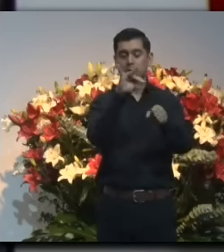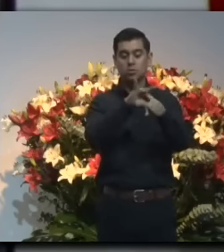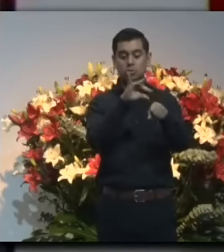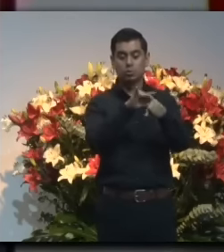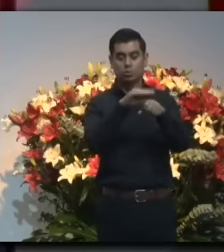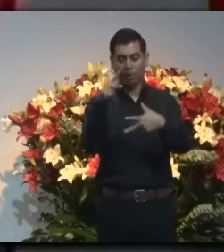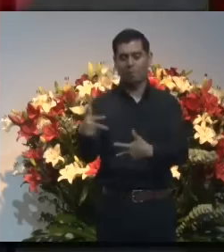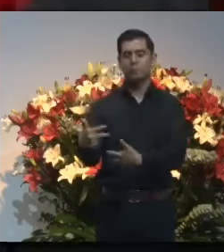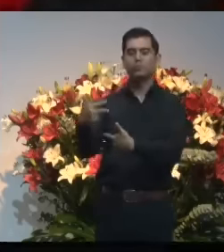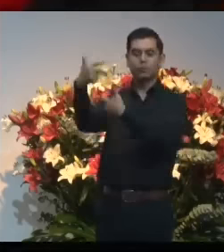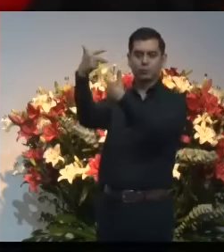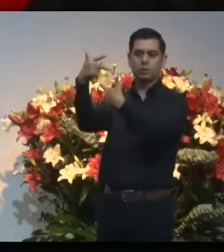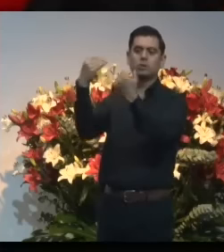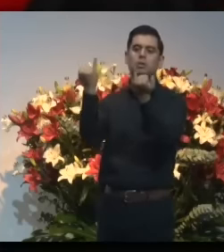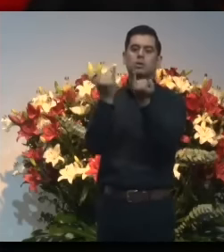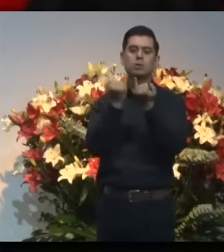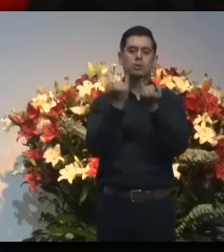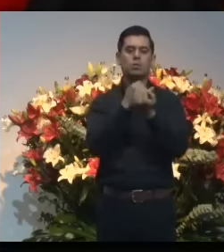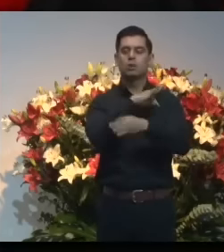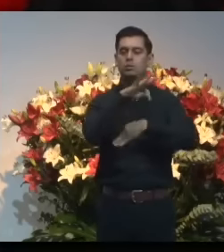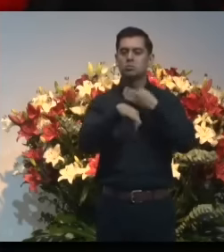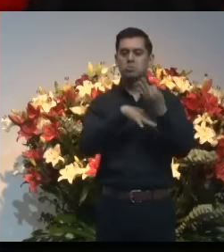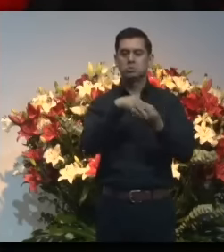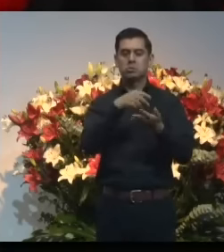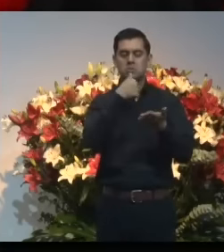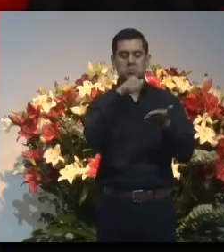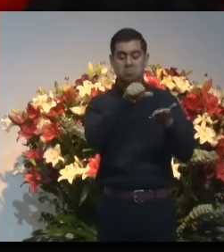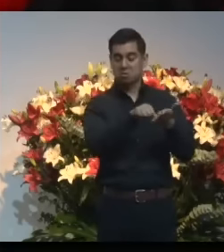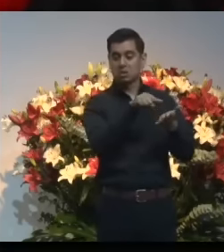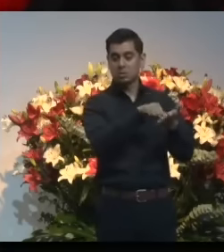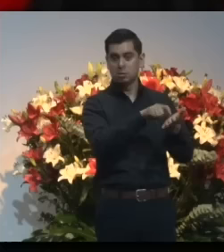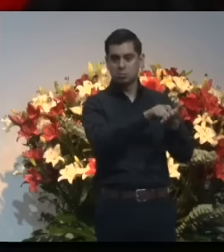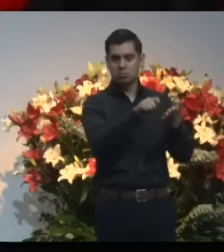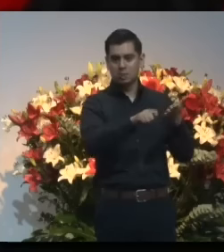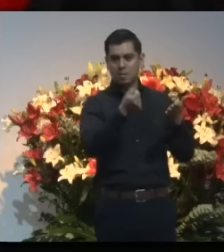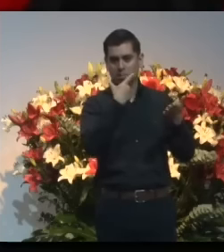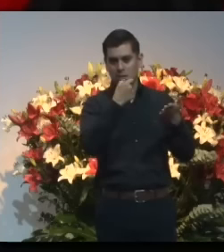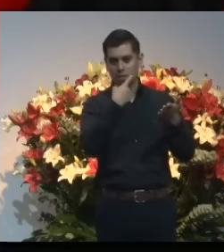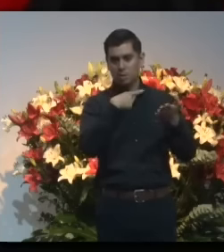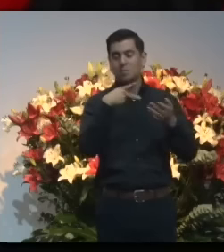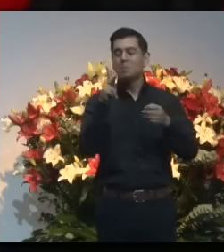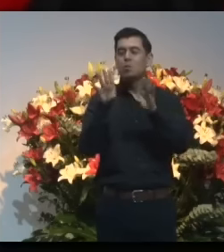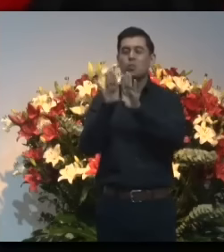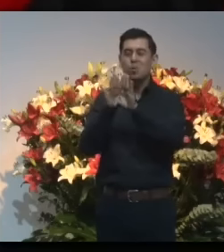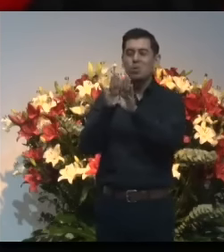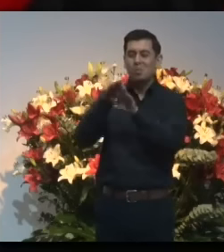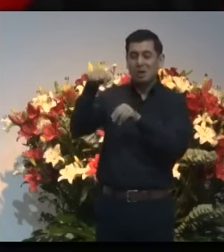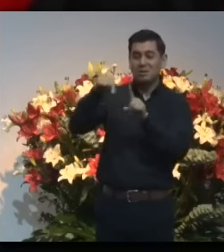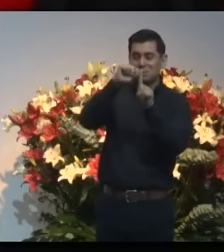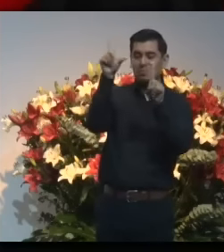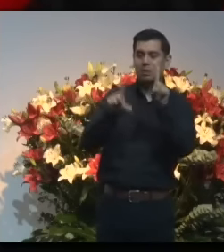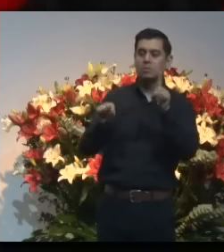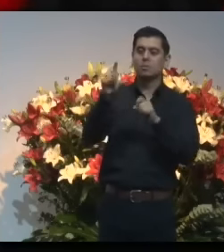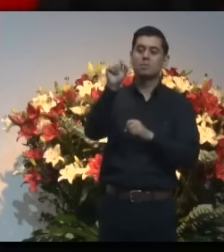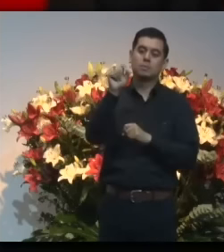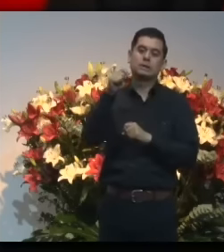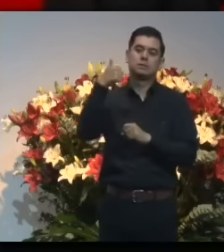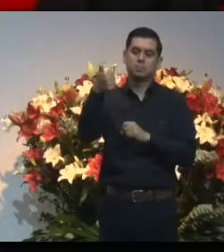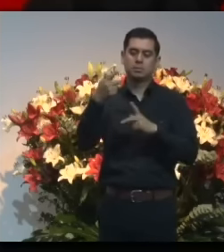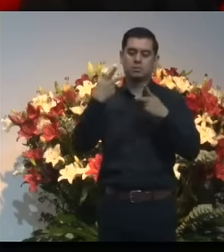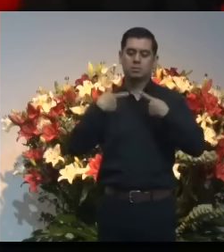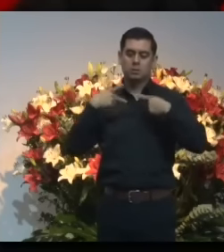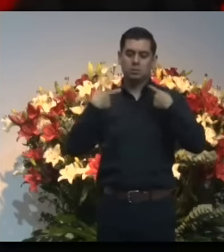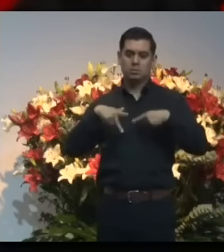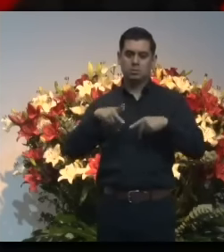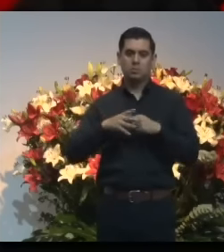digitalización de expedientes médicos y recetas. ¿Cómo será esto posible si en México 26 millones de personas no tienen acceso a internet? Bueno,